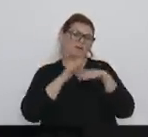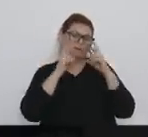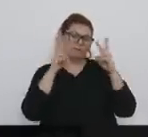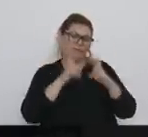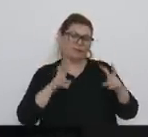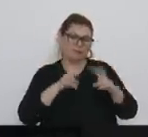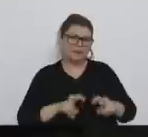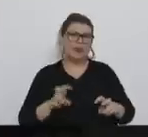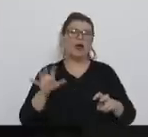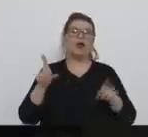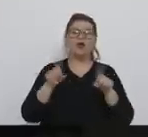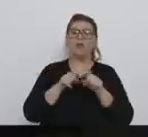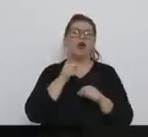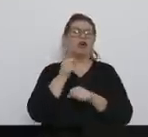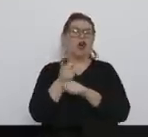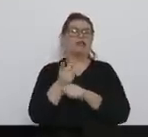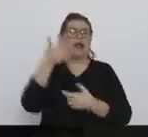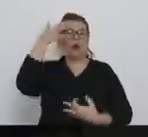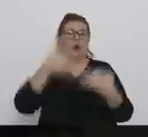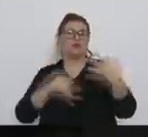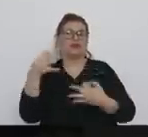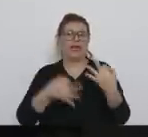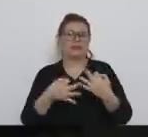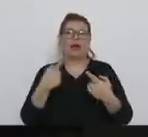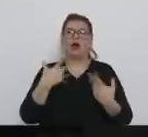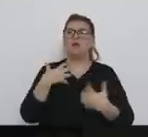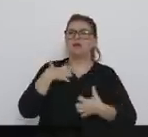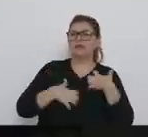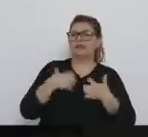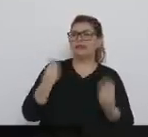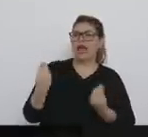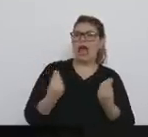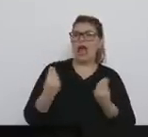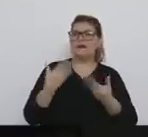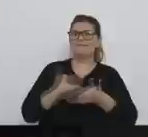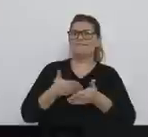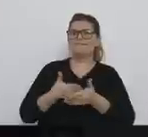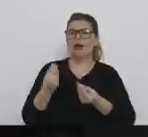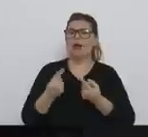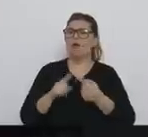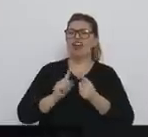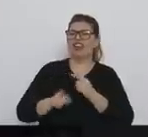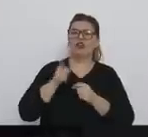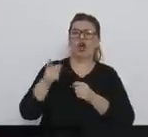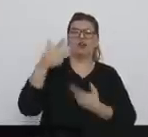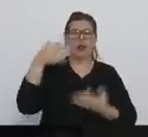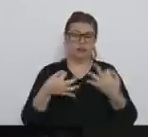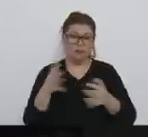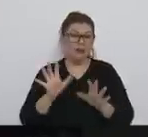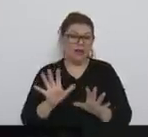pasado atacar a la justicia por ante la impotencia de no saber qué hacer ante el día a día bueno así les va